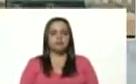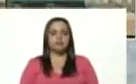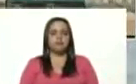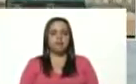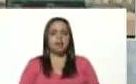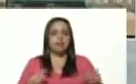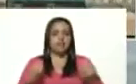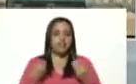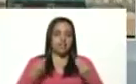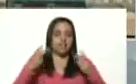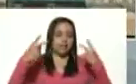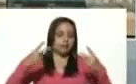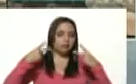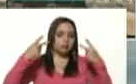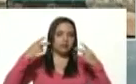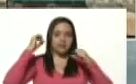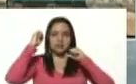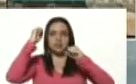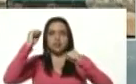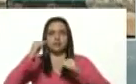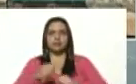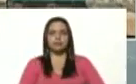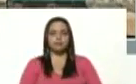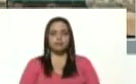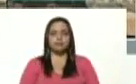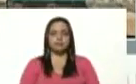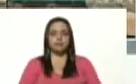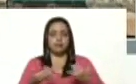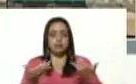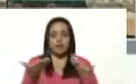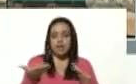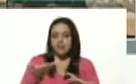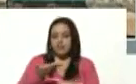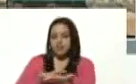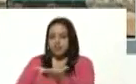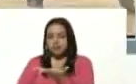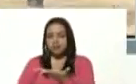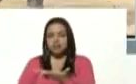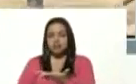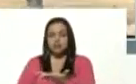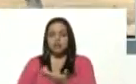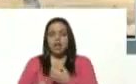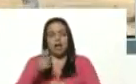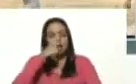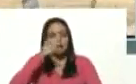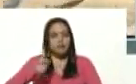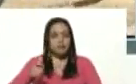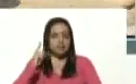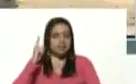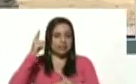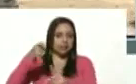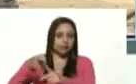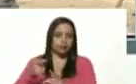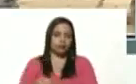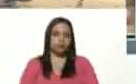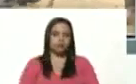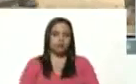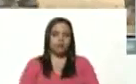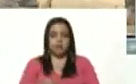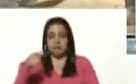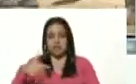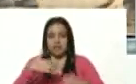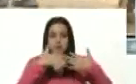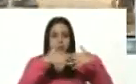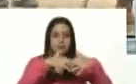¡Viviremos y venceremos! Una transferencia al poder popular directo de estas